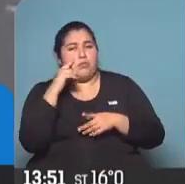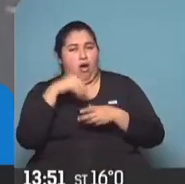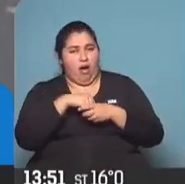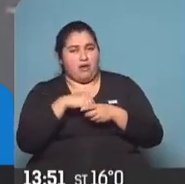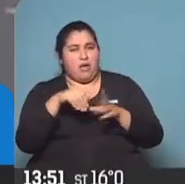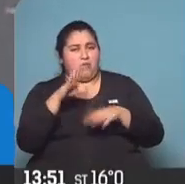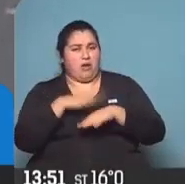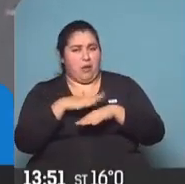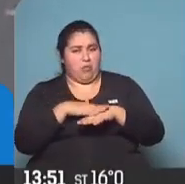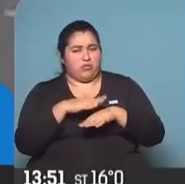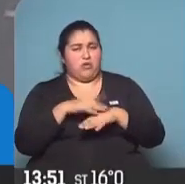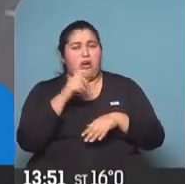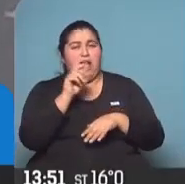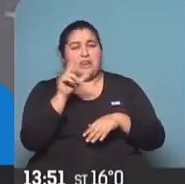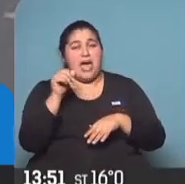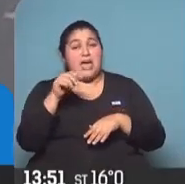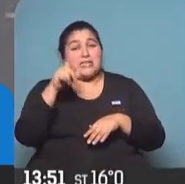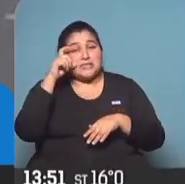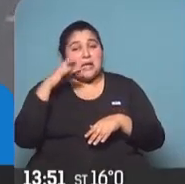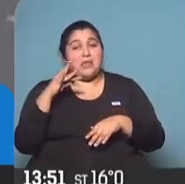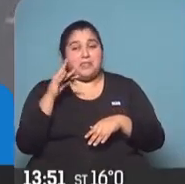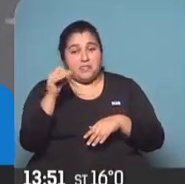0 acompañado